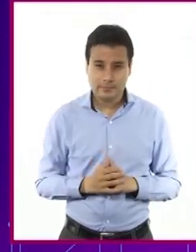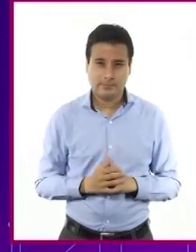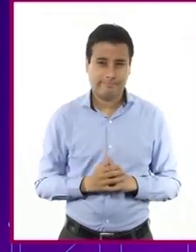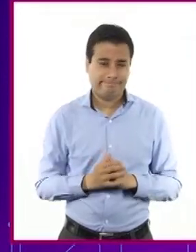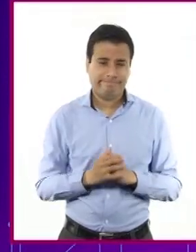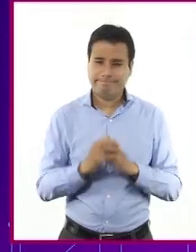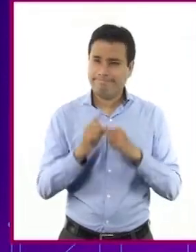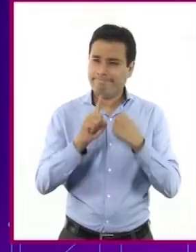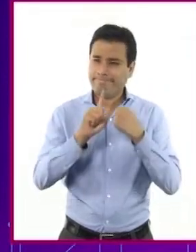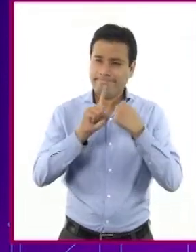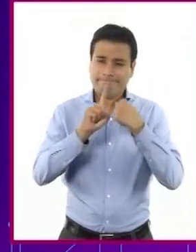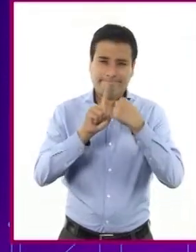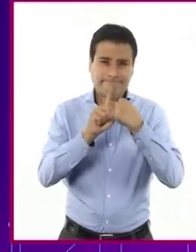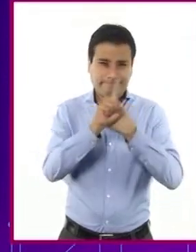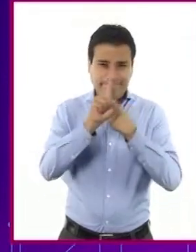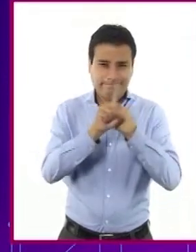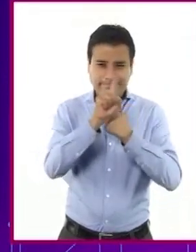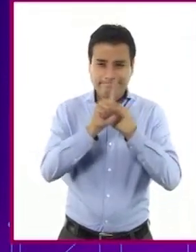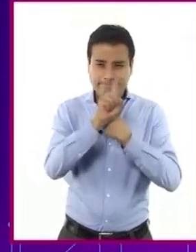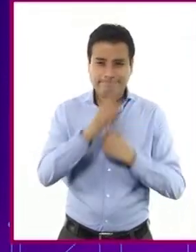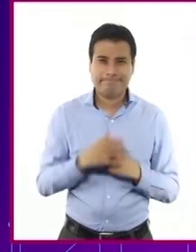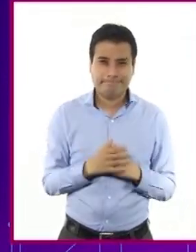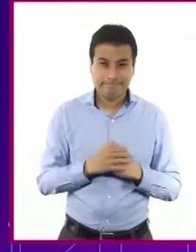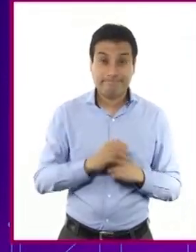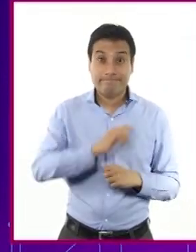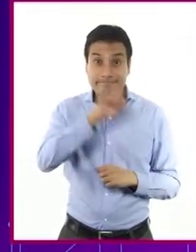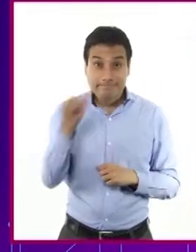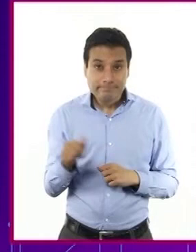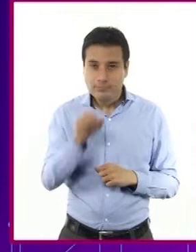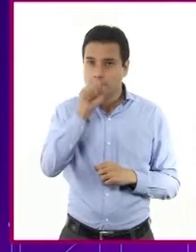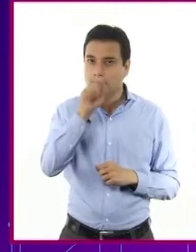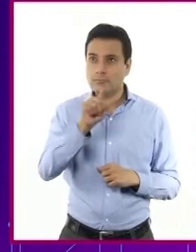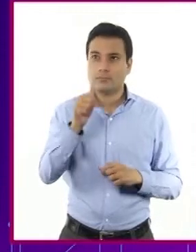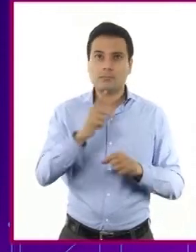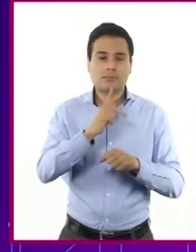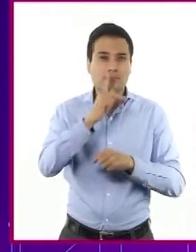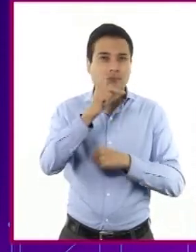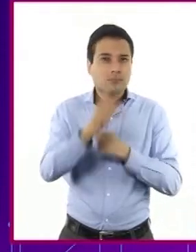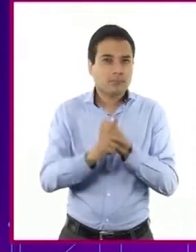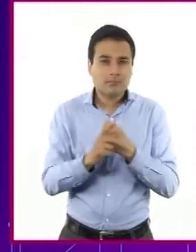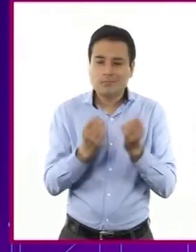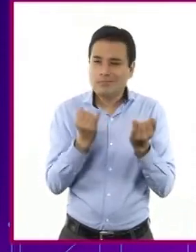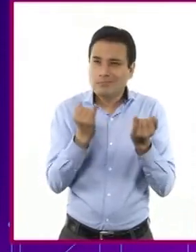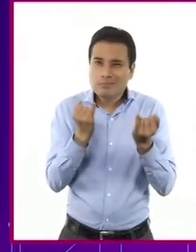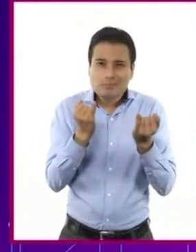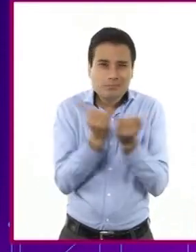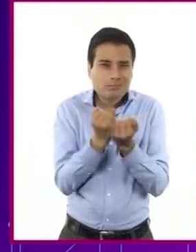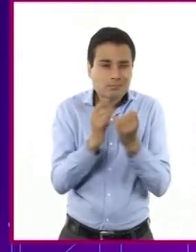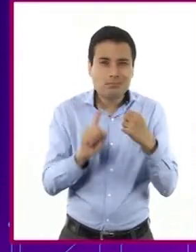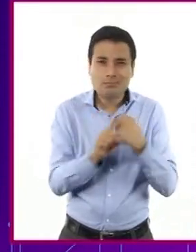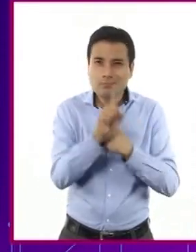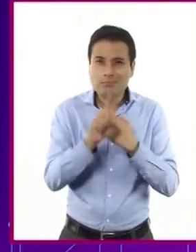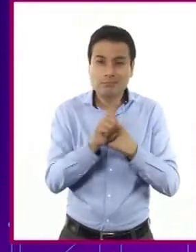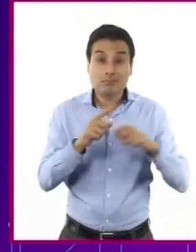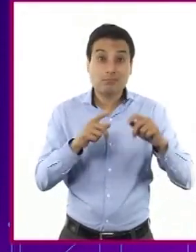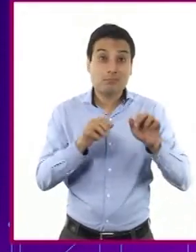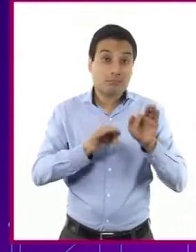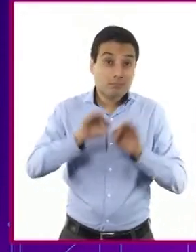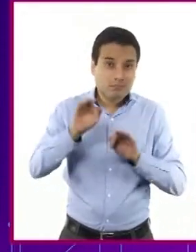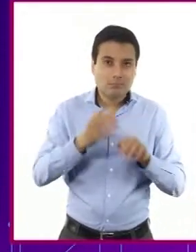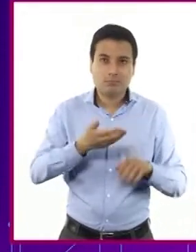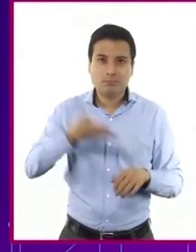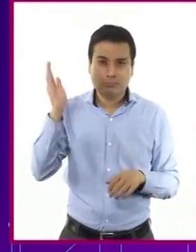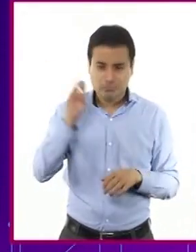y contagió al resto del mundo. Hubo un desempleo enorme, también en